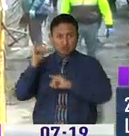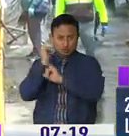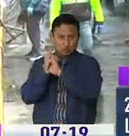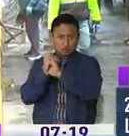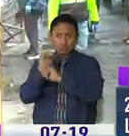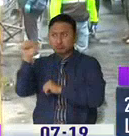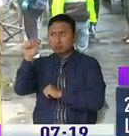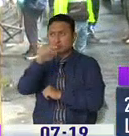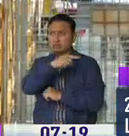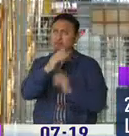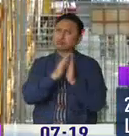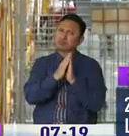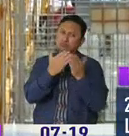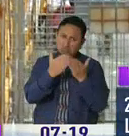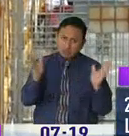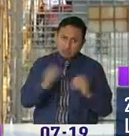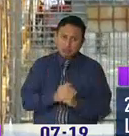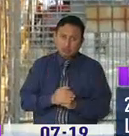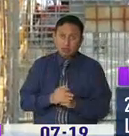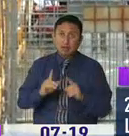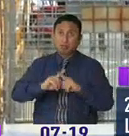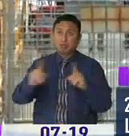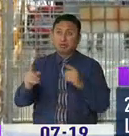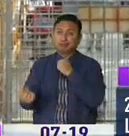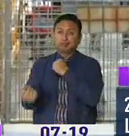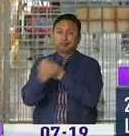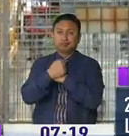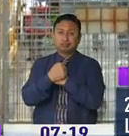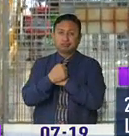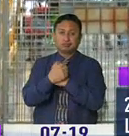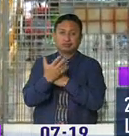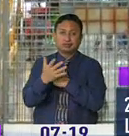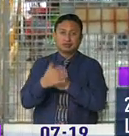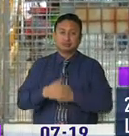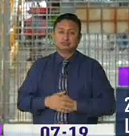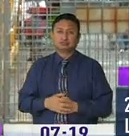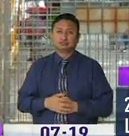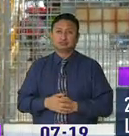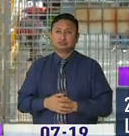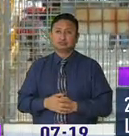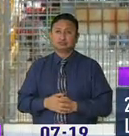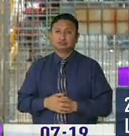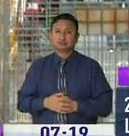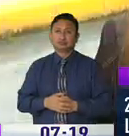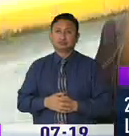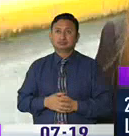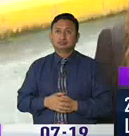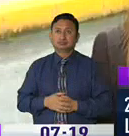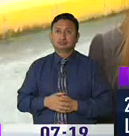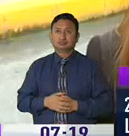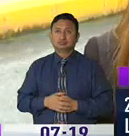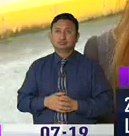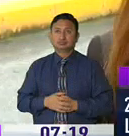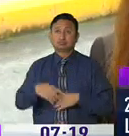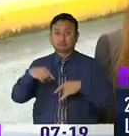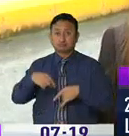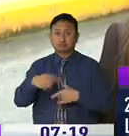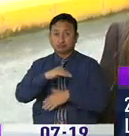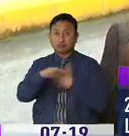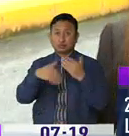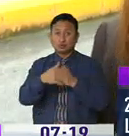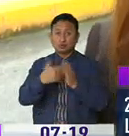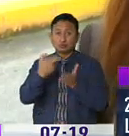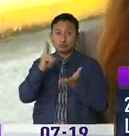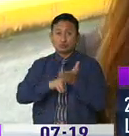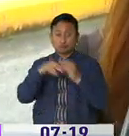Sin embargo, encuentran en esta medida una presión para ser escuchados. Hemos enviado ya todos los oficios al presidente Lazo,